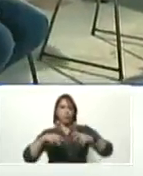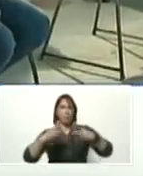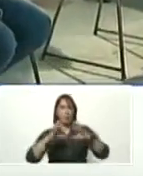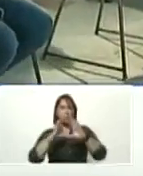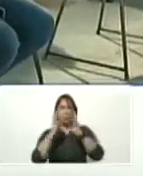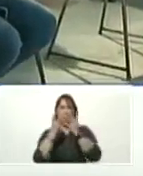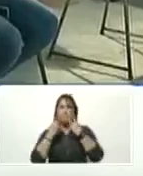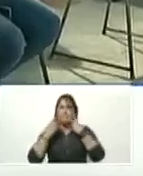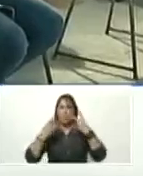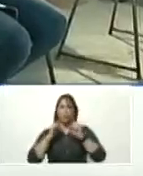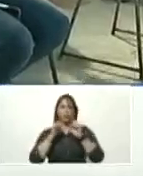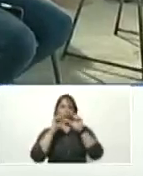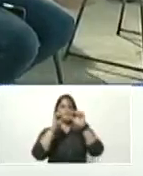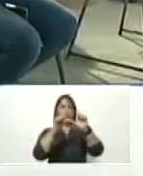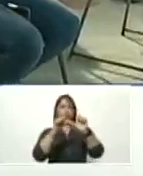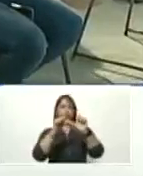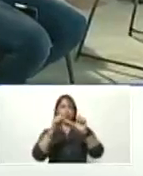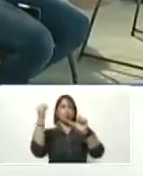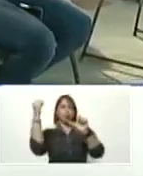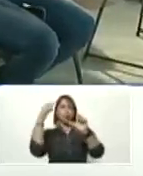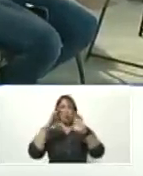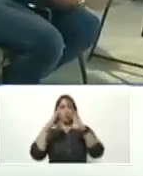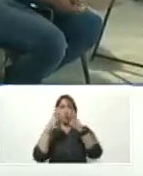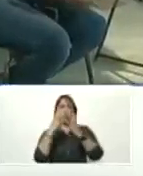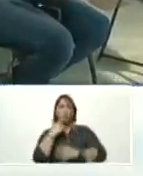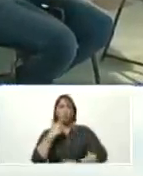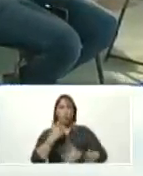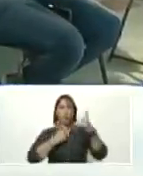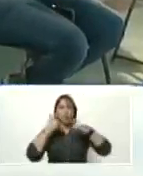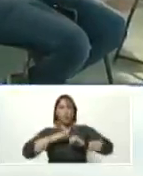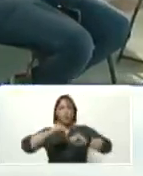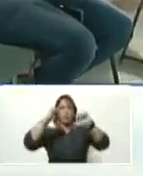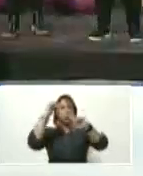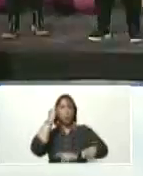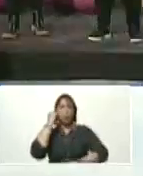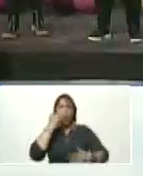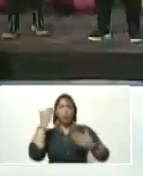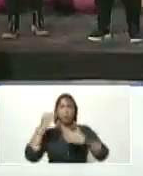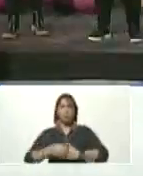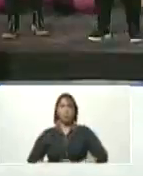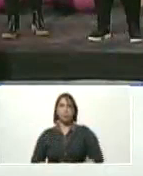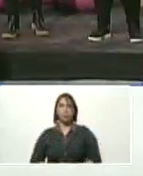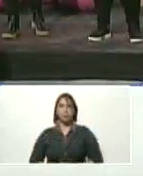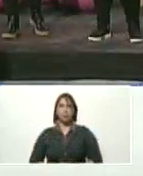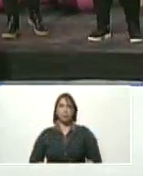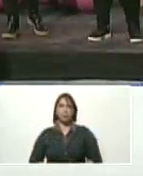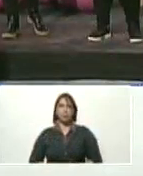mundo y sigamos siendo luz del mundo, como lo dijo Chávez. ¡Que vivan las mujeres! ¡Que viva!